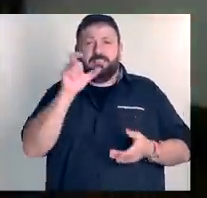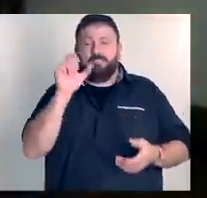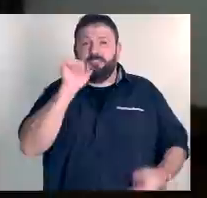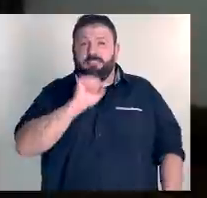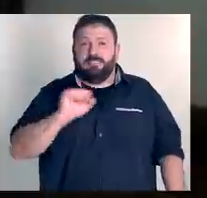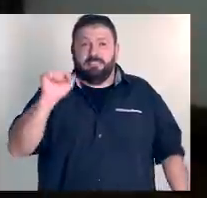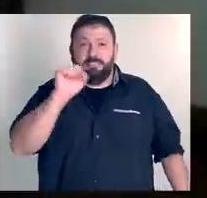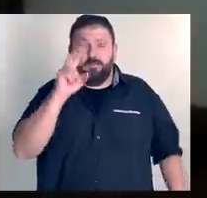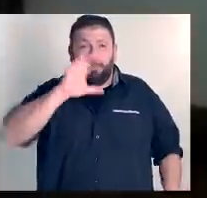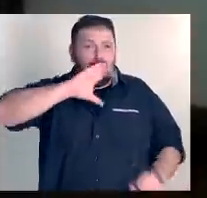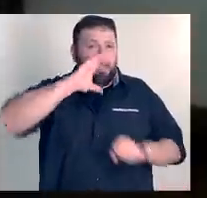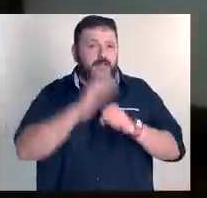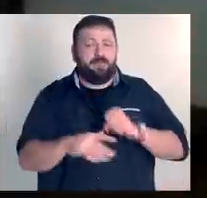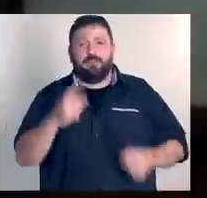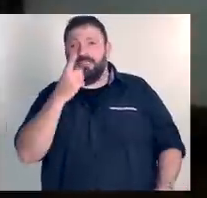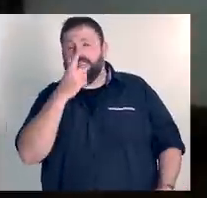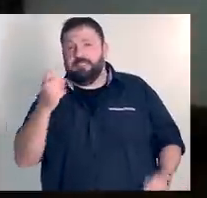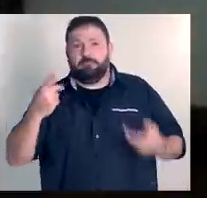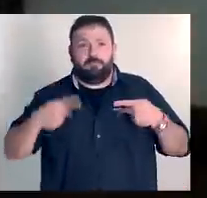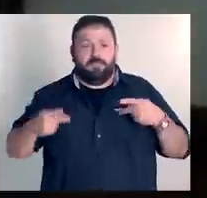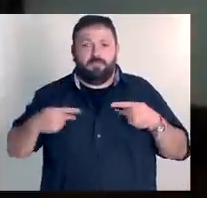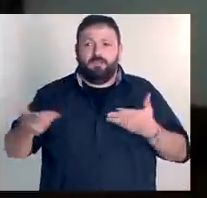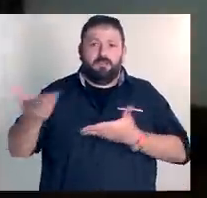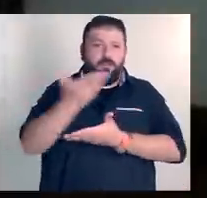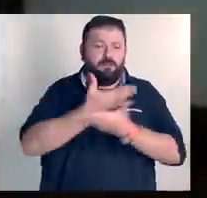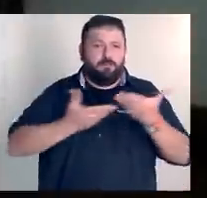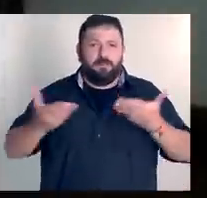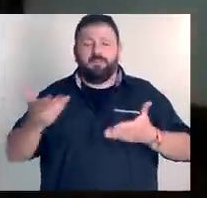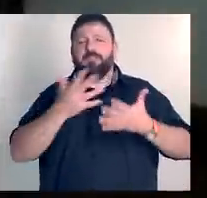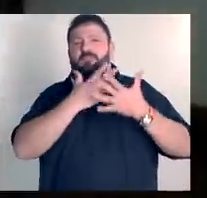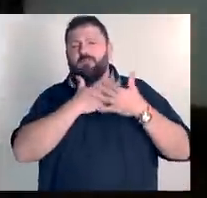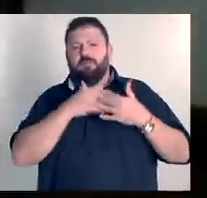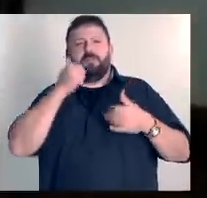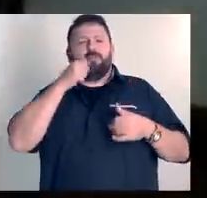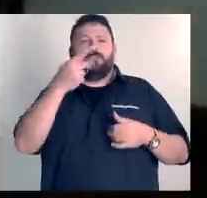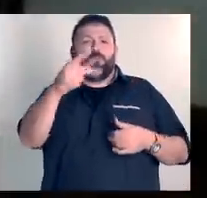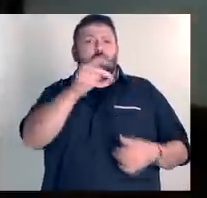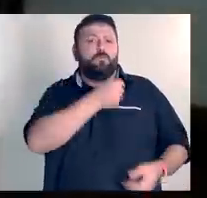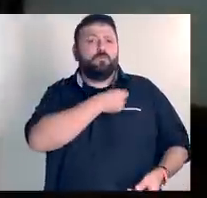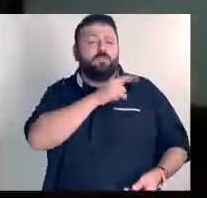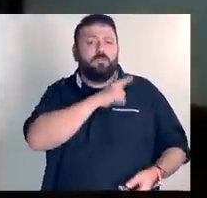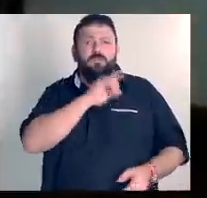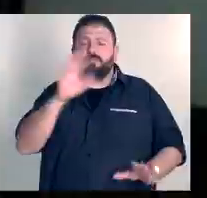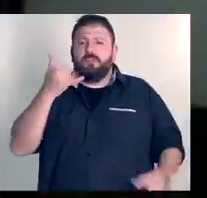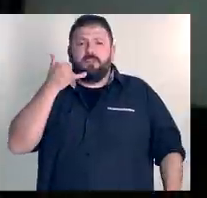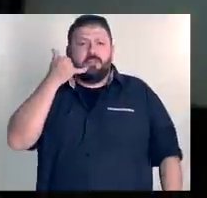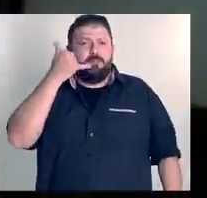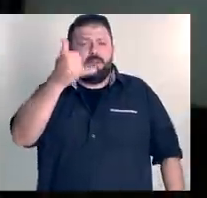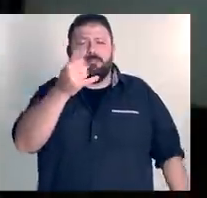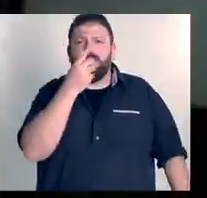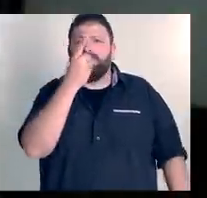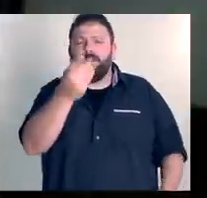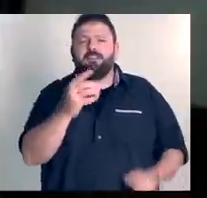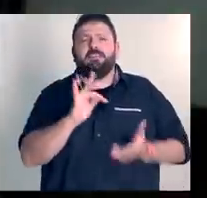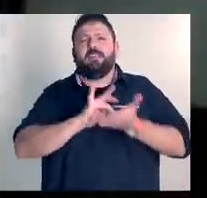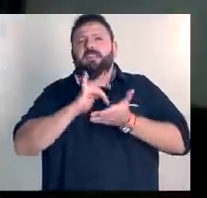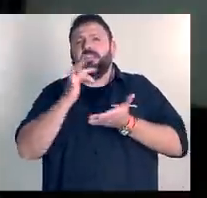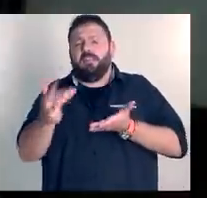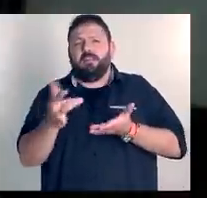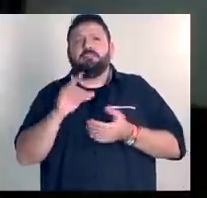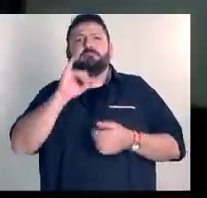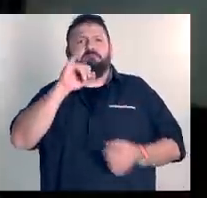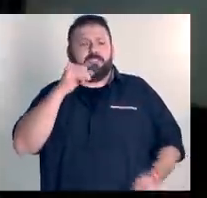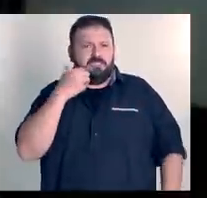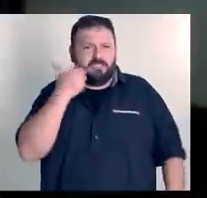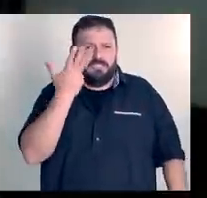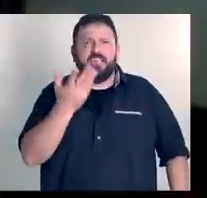100 personas a las que les compartiste con todo el amor que su vida y que su salud iba a cambiar, te van a hablar por teléfono y te van a decir gracias. Si